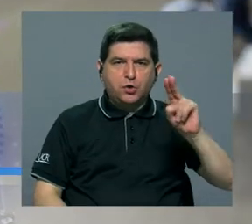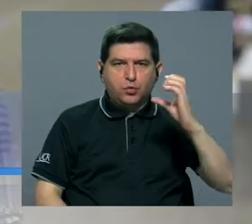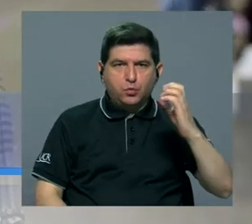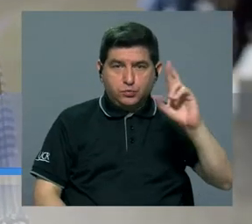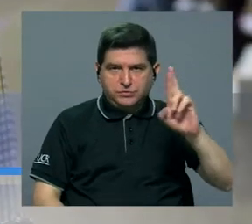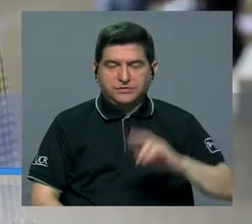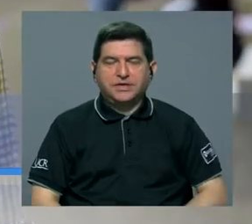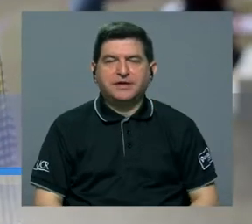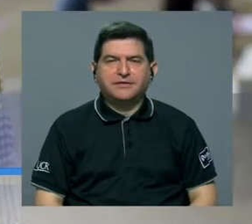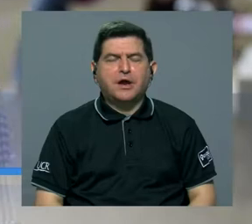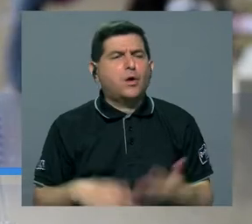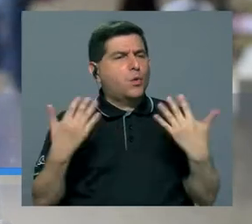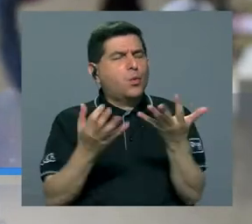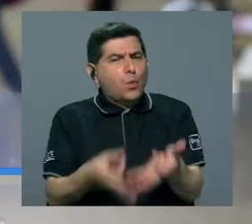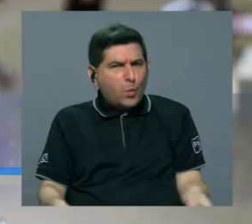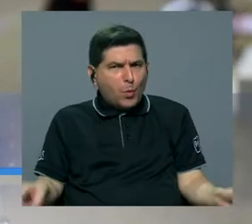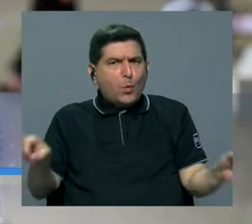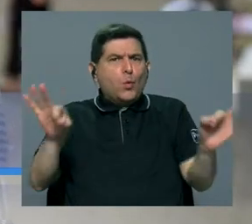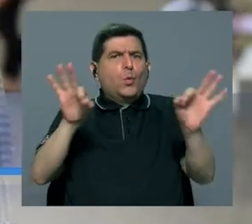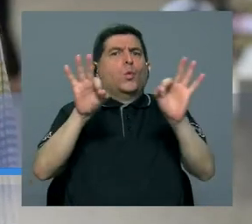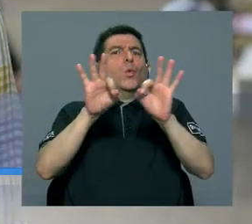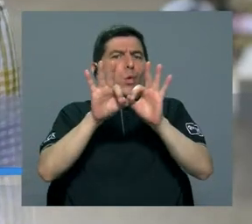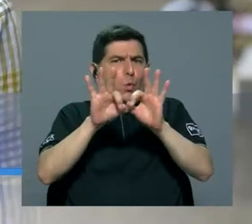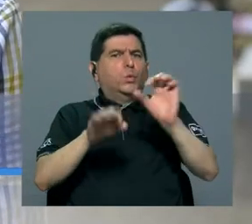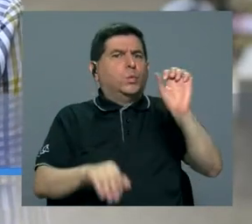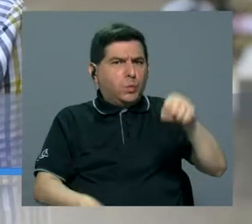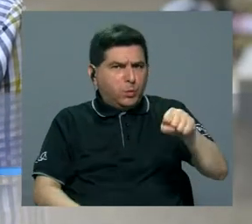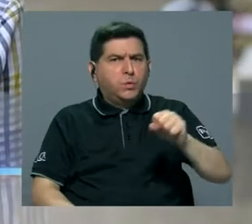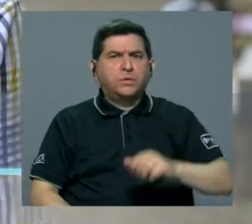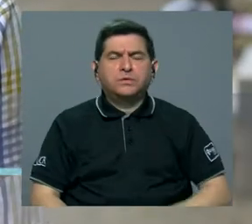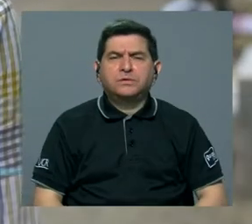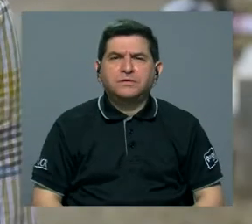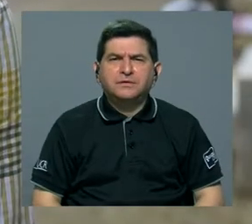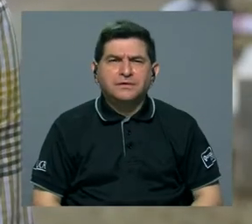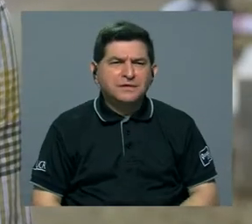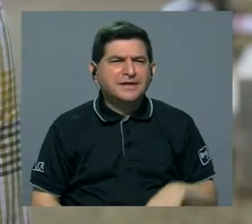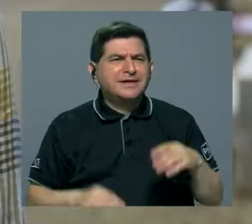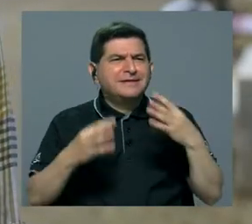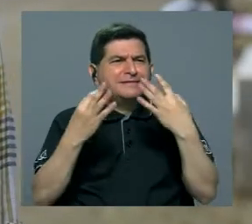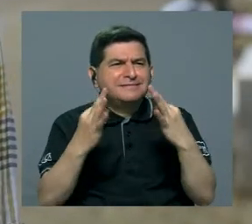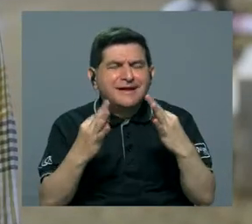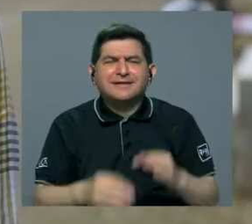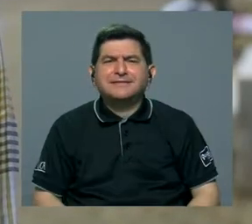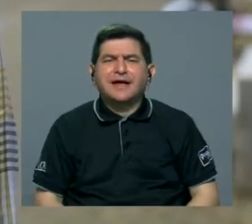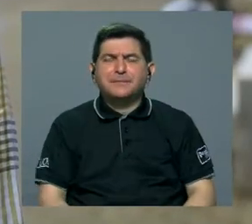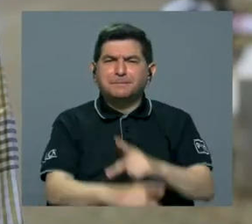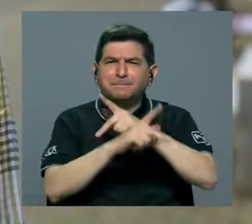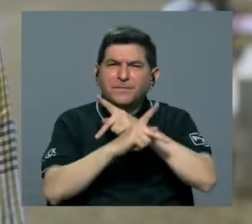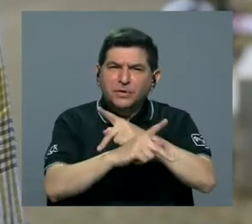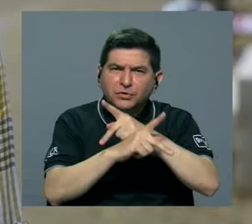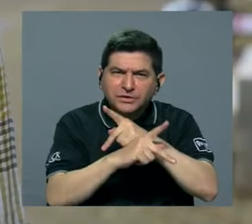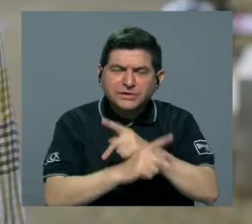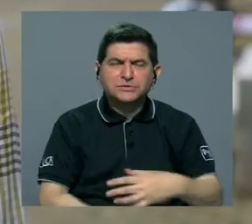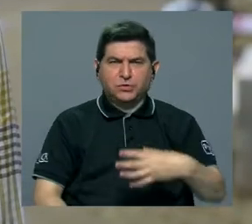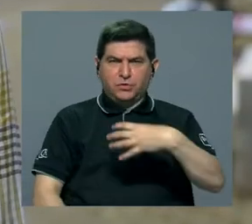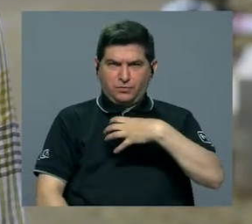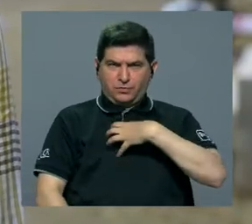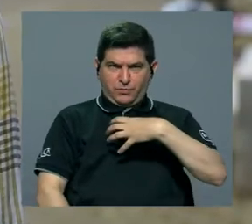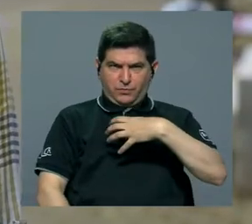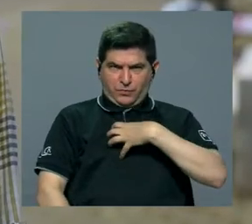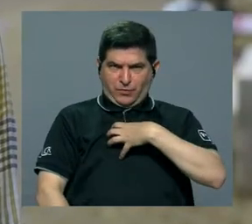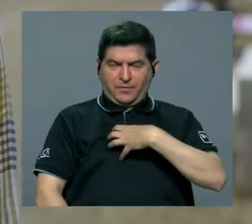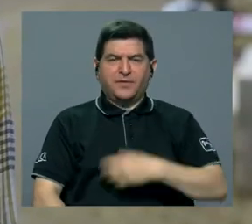Rica, era muy importante, o es muy importante, que haya un resguardo del